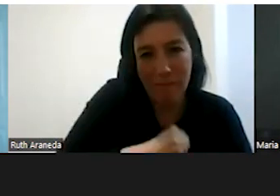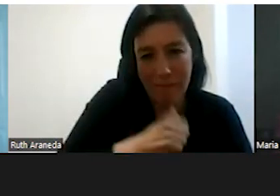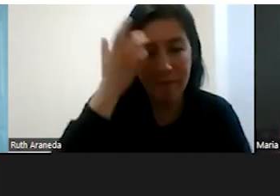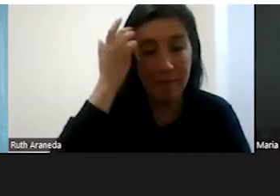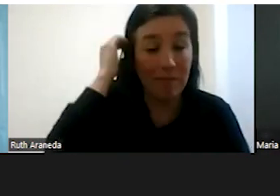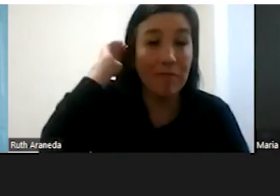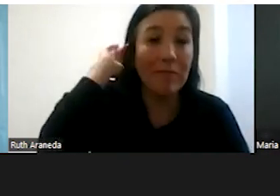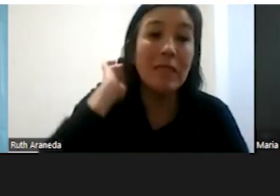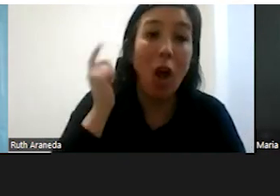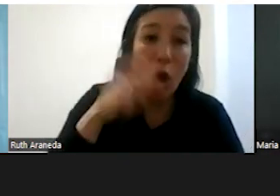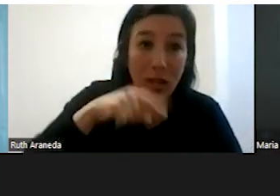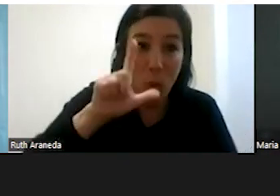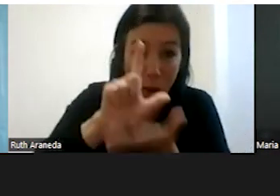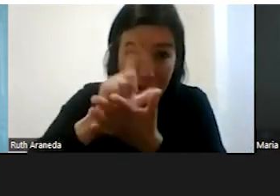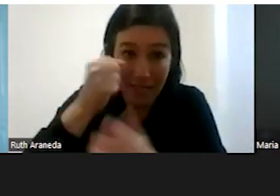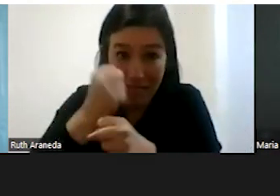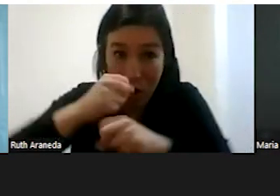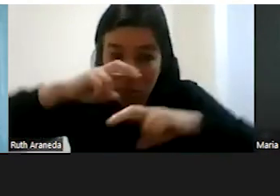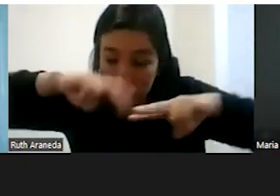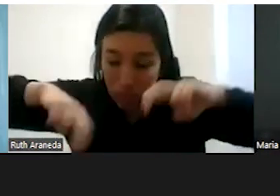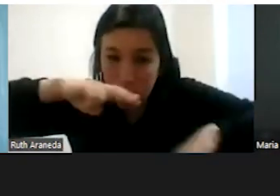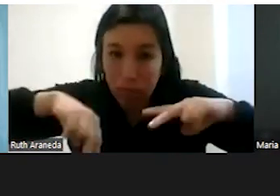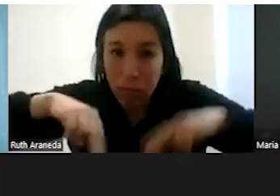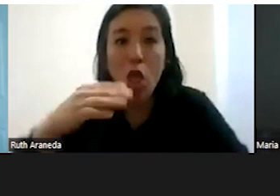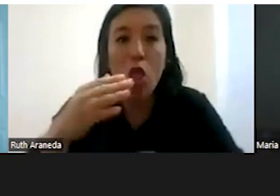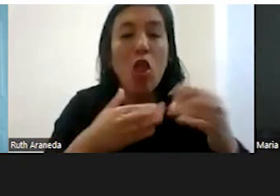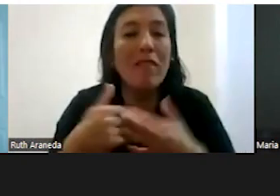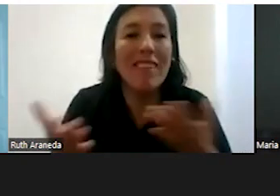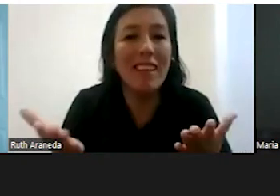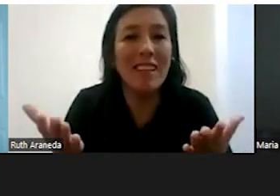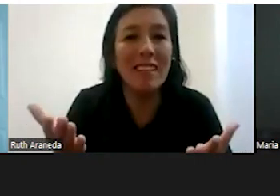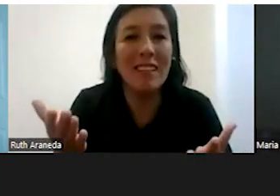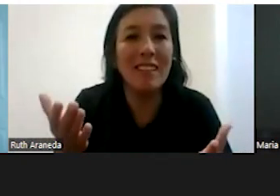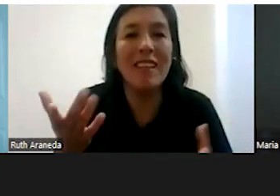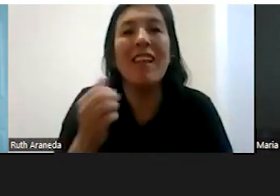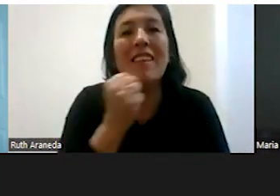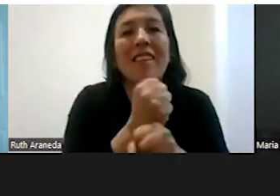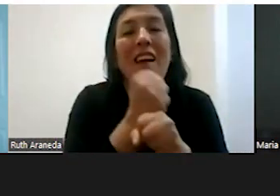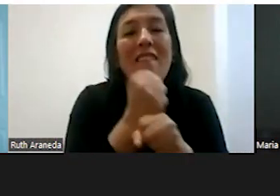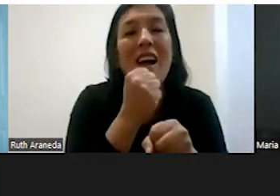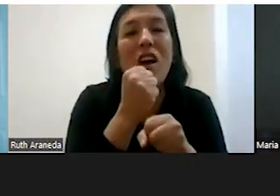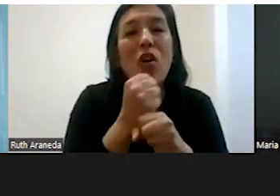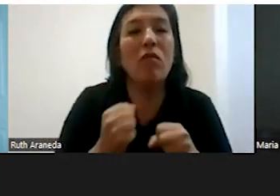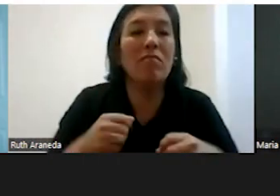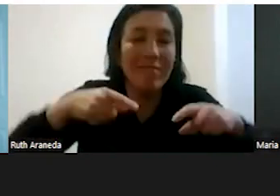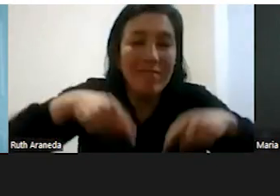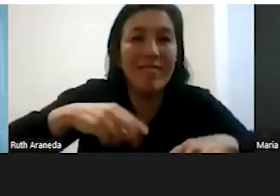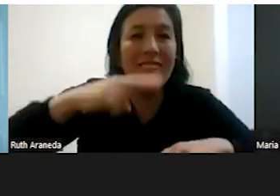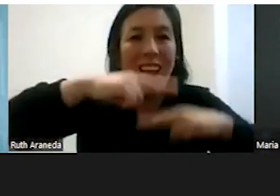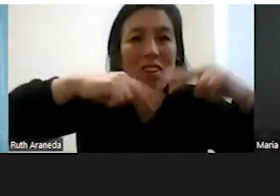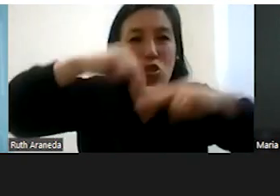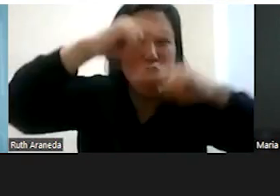arqueológicos que se están trabajando, están en el marco de obras, de edificios,